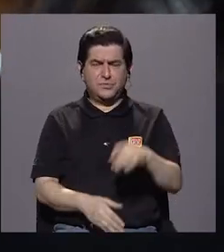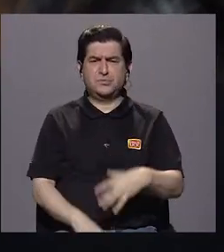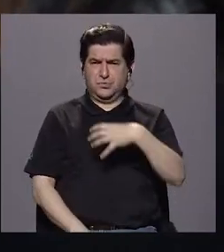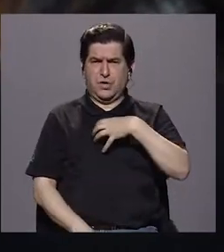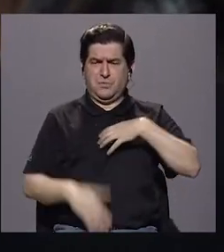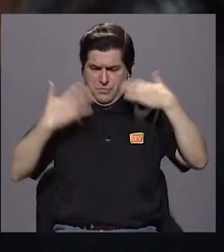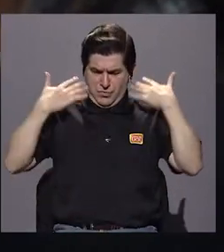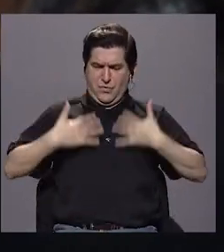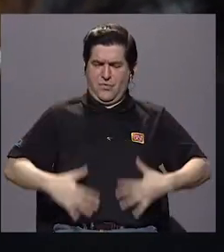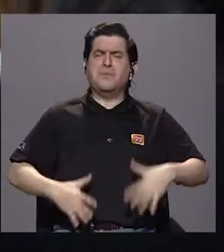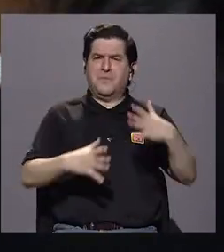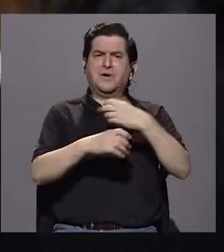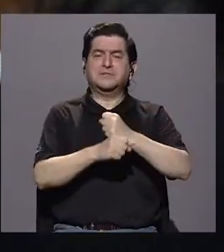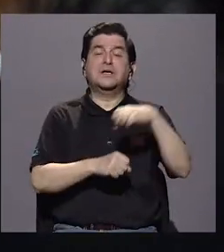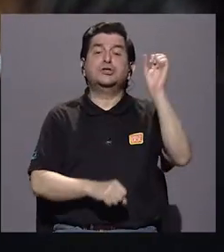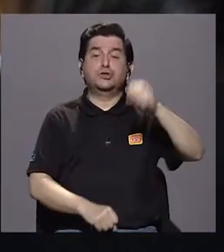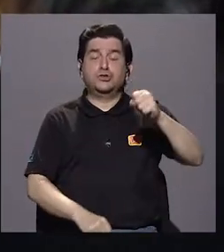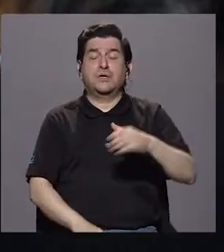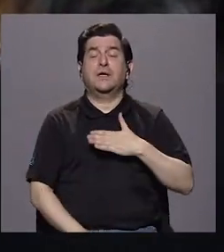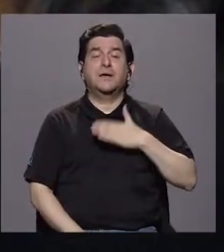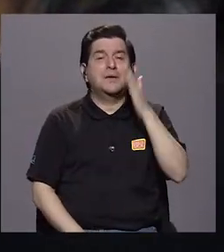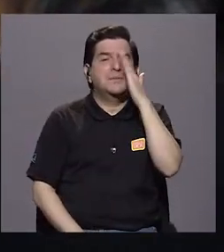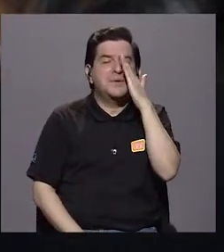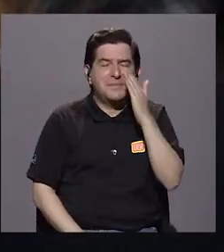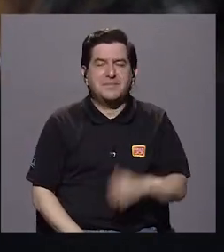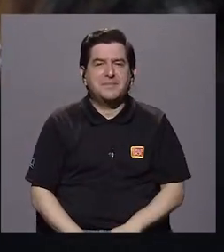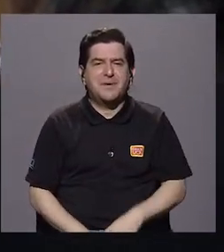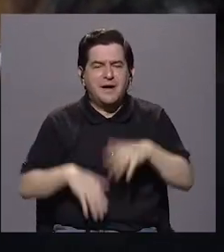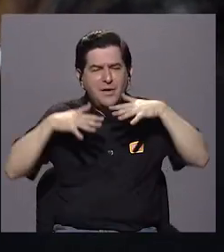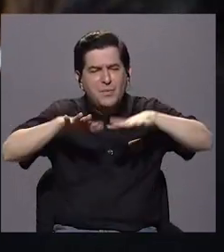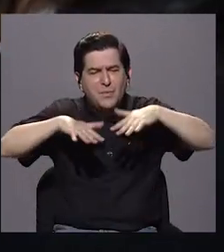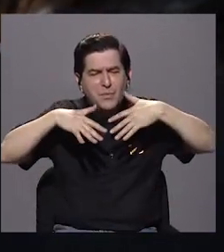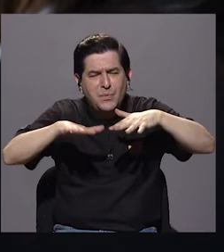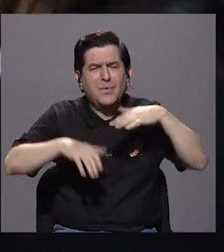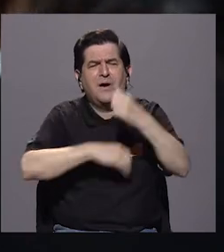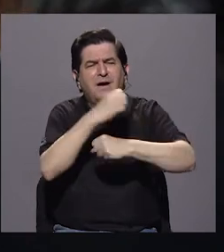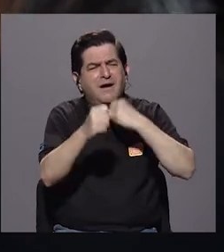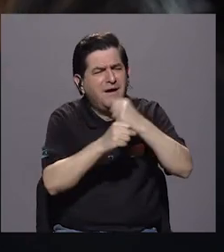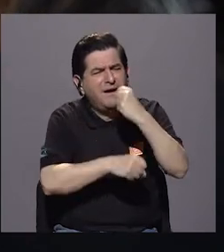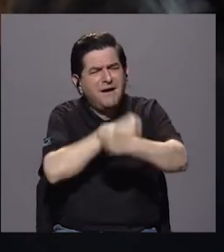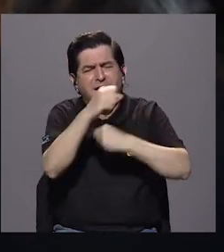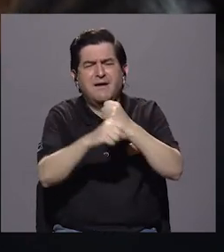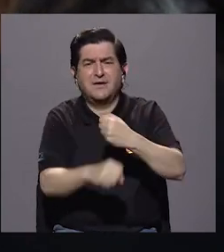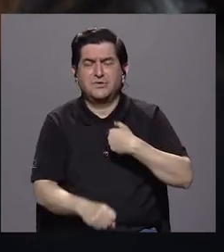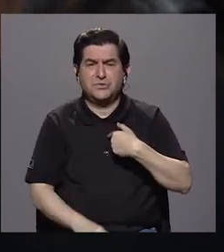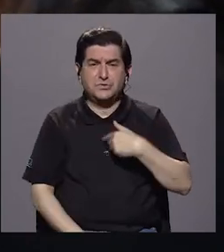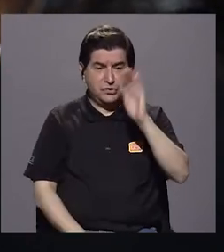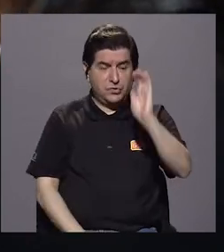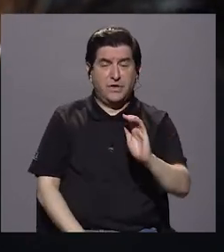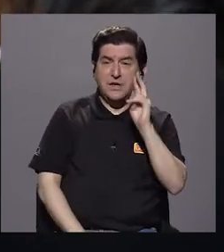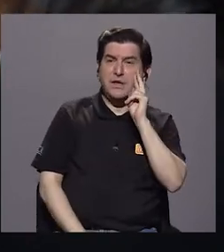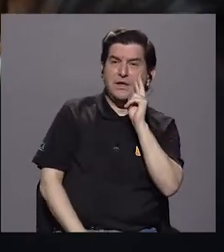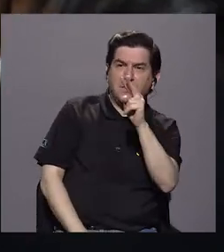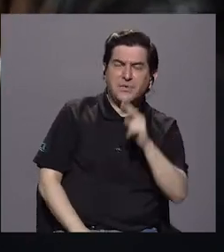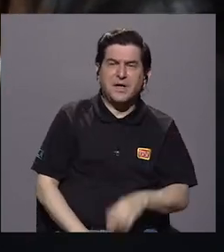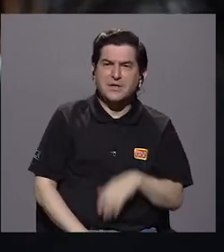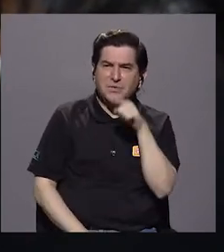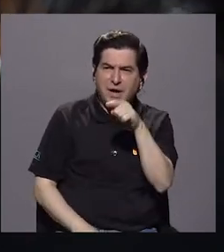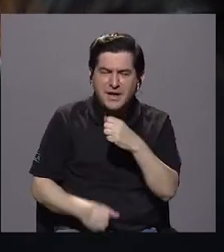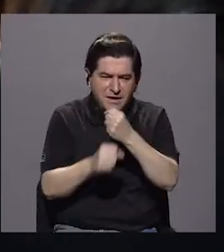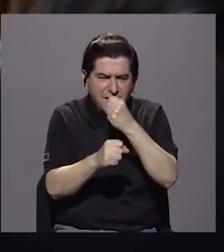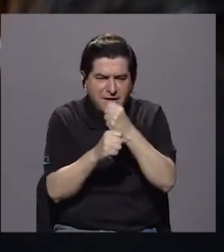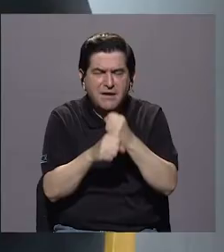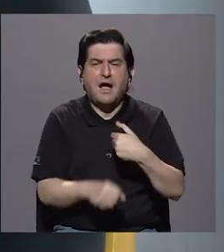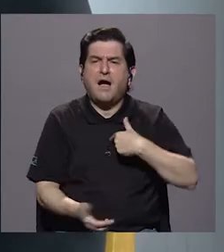trajes. Exactamente. Mi mamá fue costurera por muchos años. Yo desde niña viéndola coser algo aprendí y